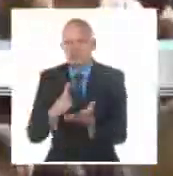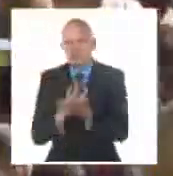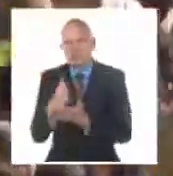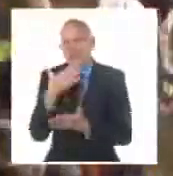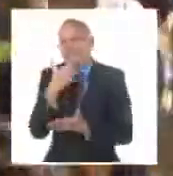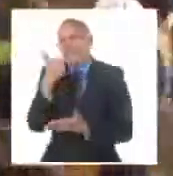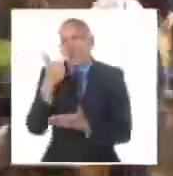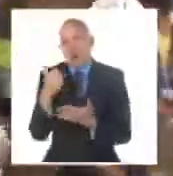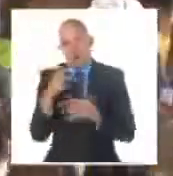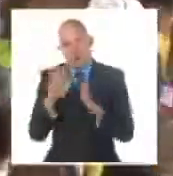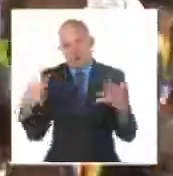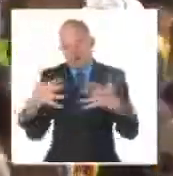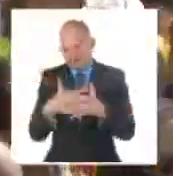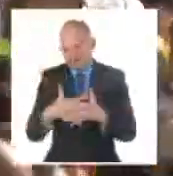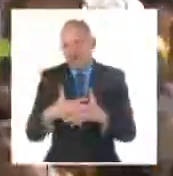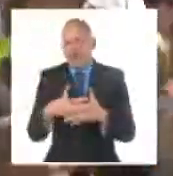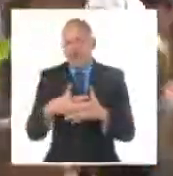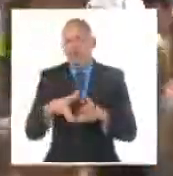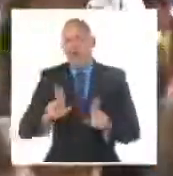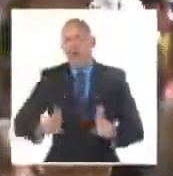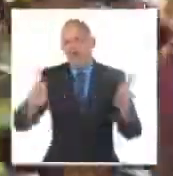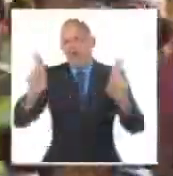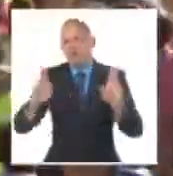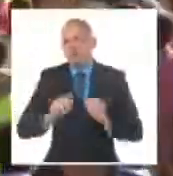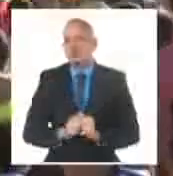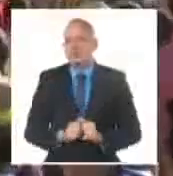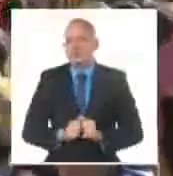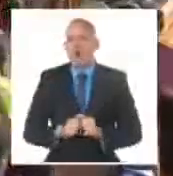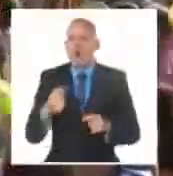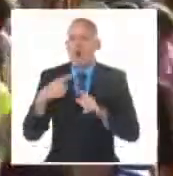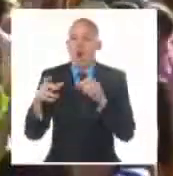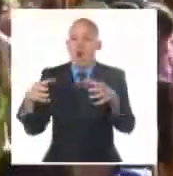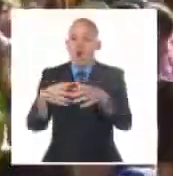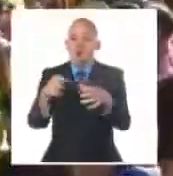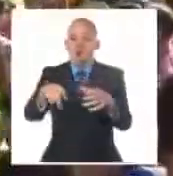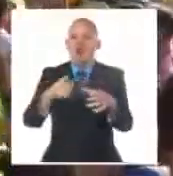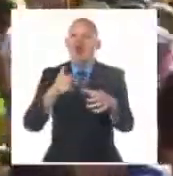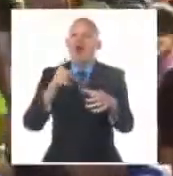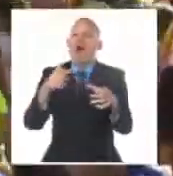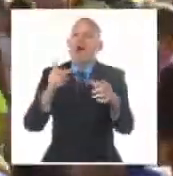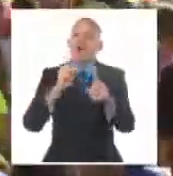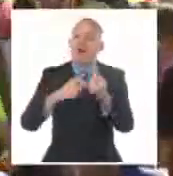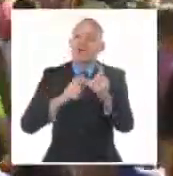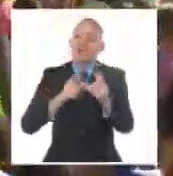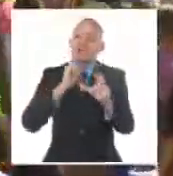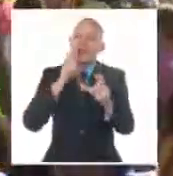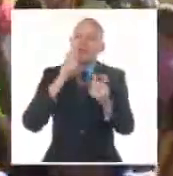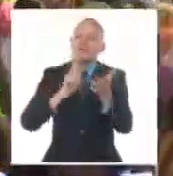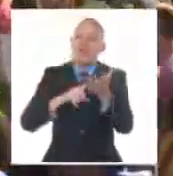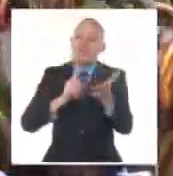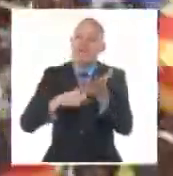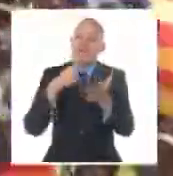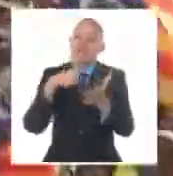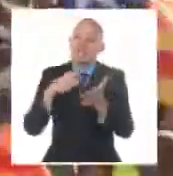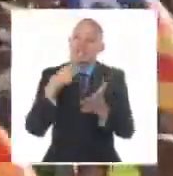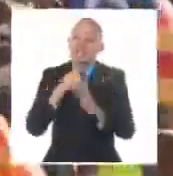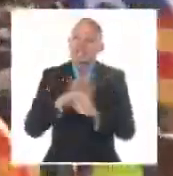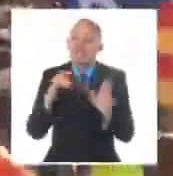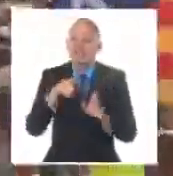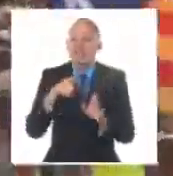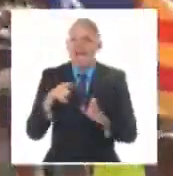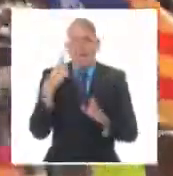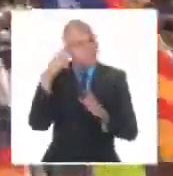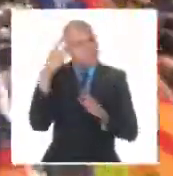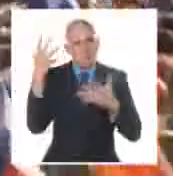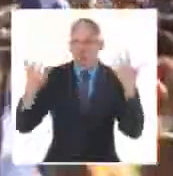la derecha, el conservador Partido Popular calificó el acuerdo como un acto de corrupción política por quienes presuntamente quieren desmembrar a España. Cito